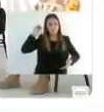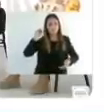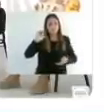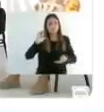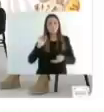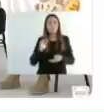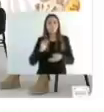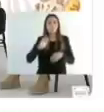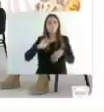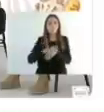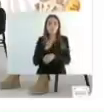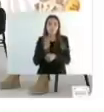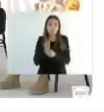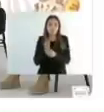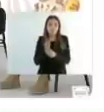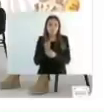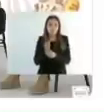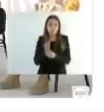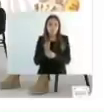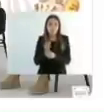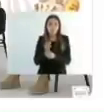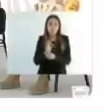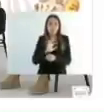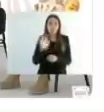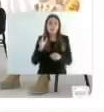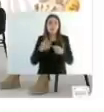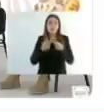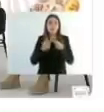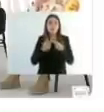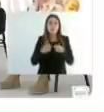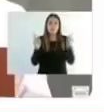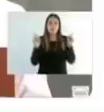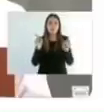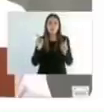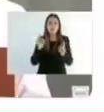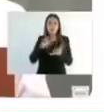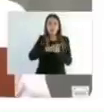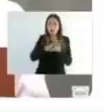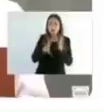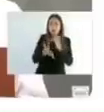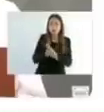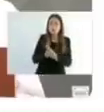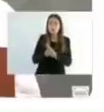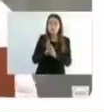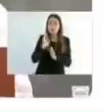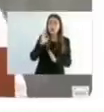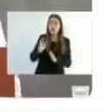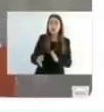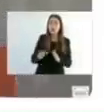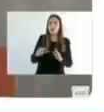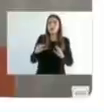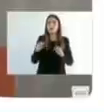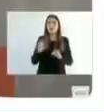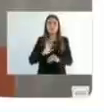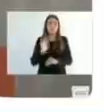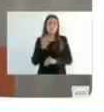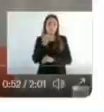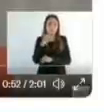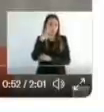son tiempos distintos, no se permite la impunidad. Ahora